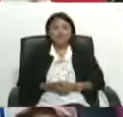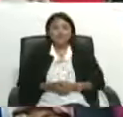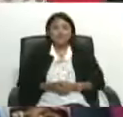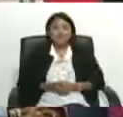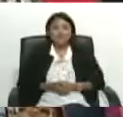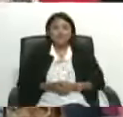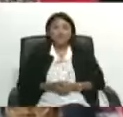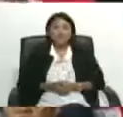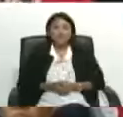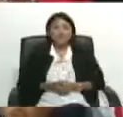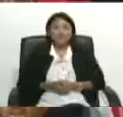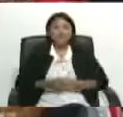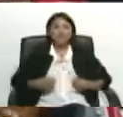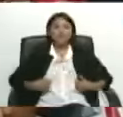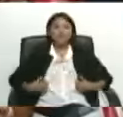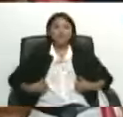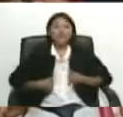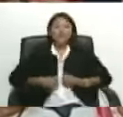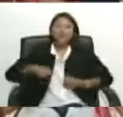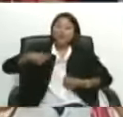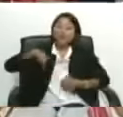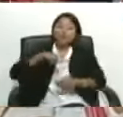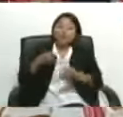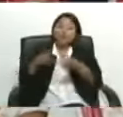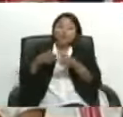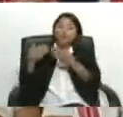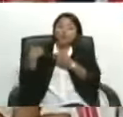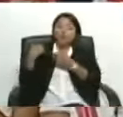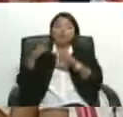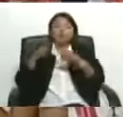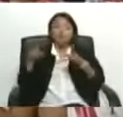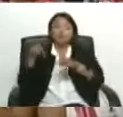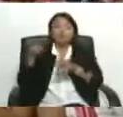La JUPAS es un mecanismo,